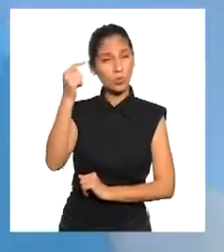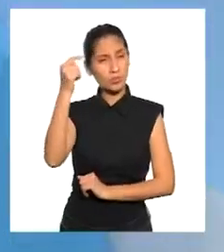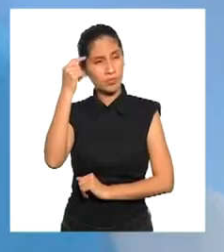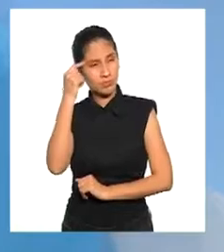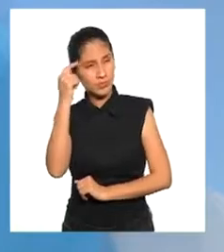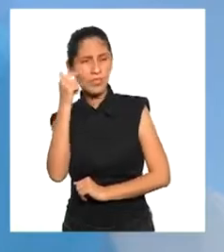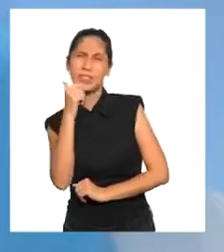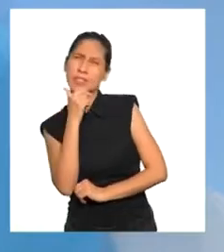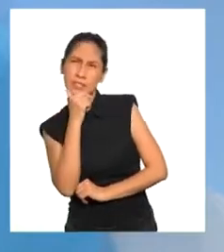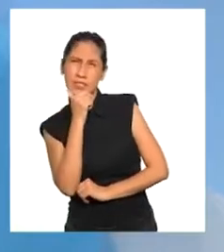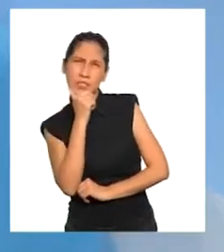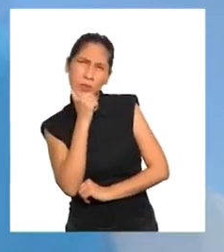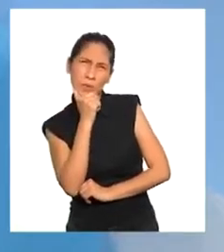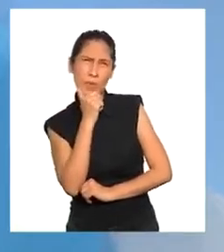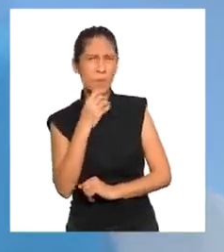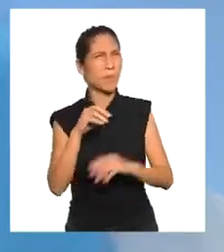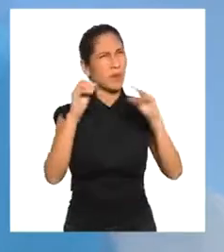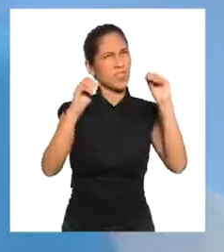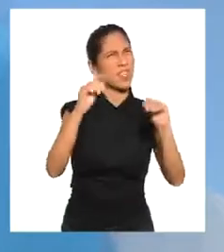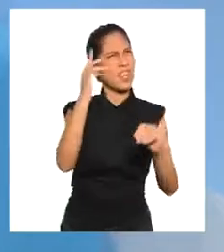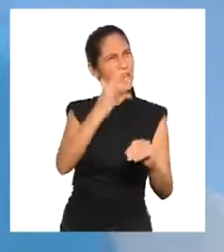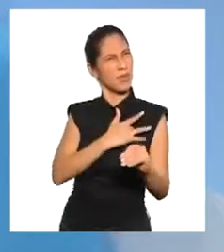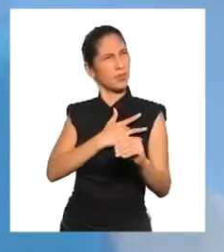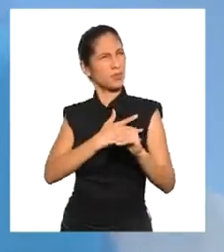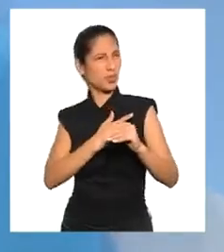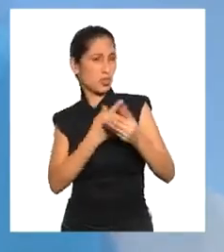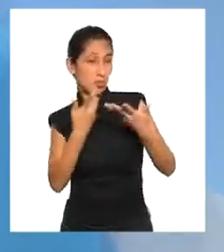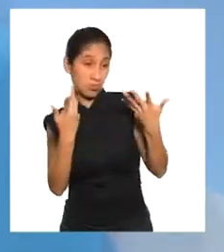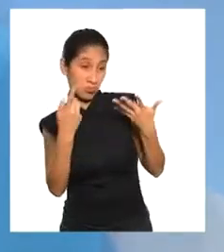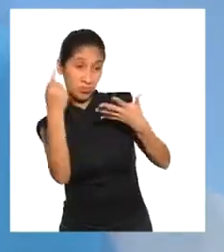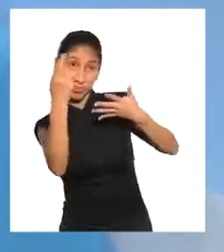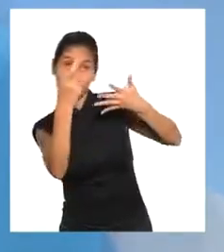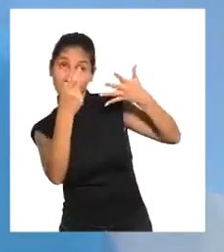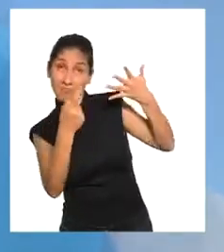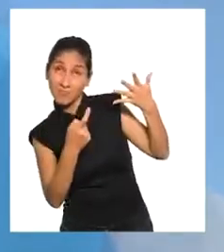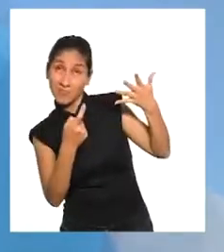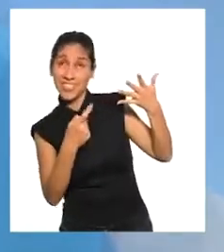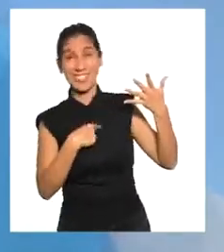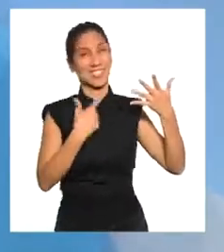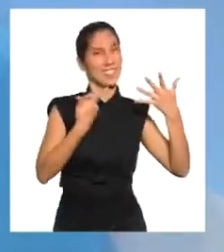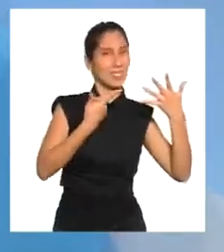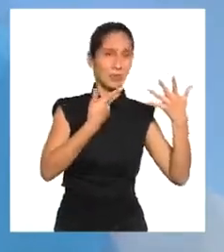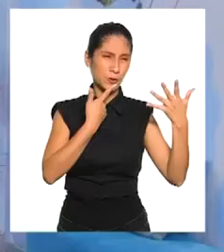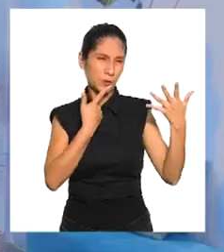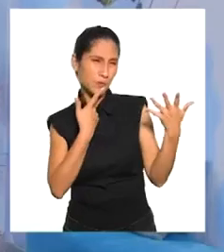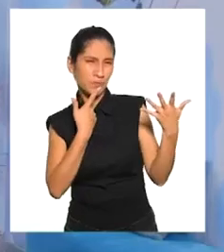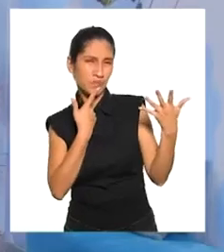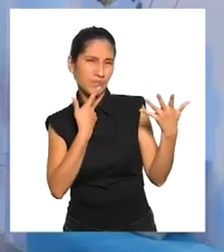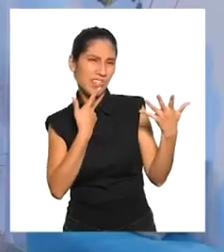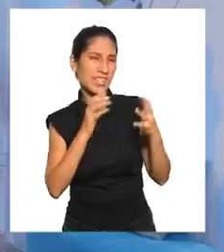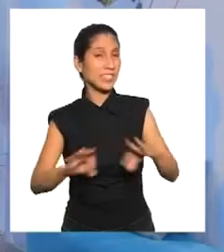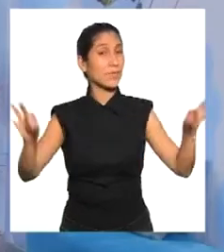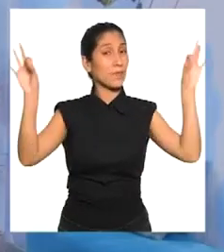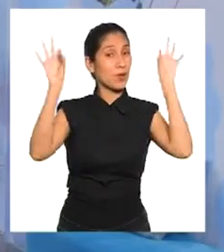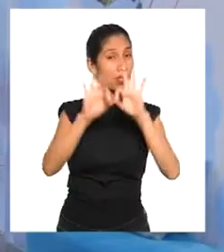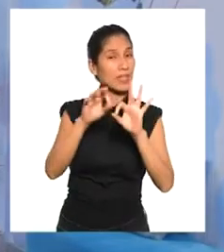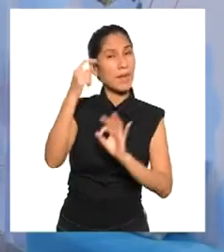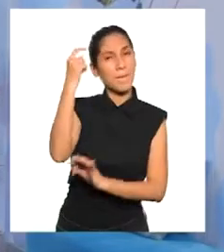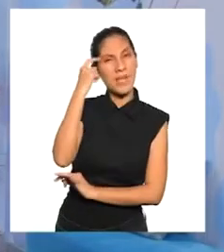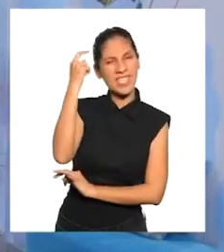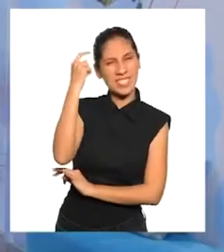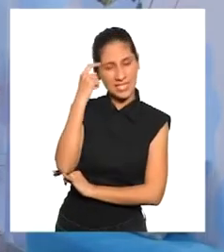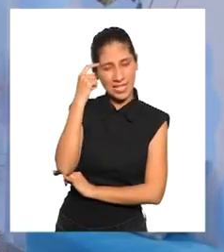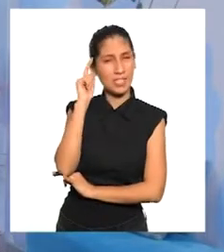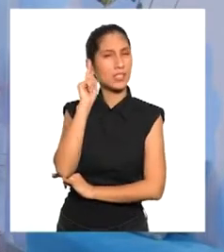en catalogar el tipo de emoción que sentimos, es importante en pensar en